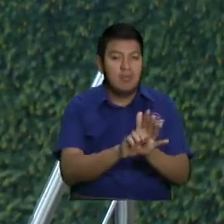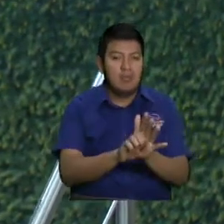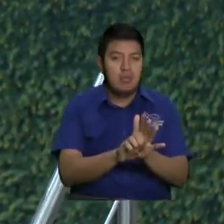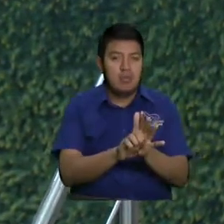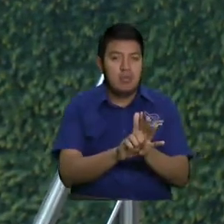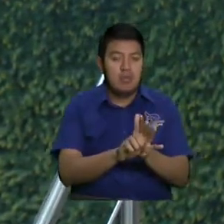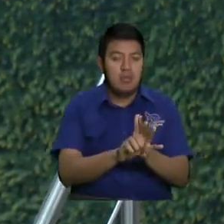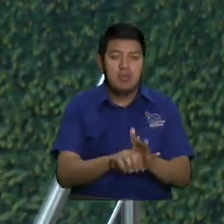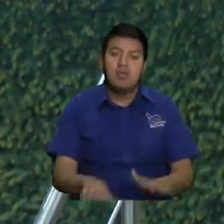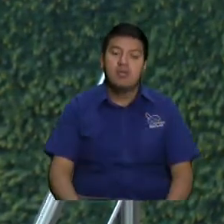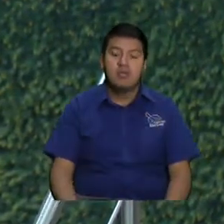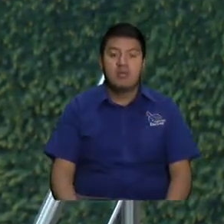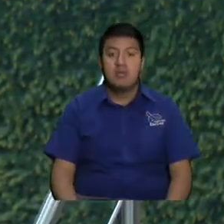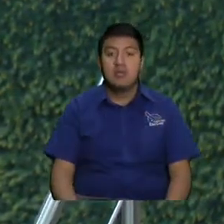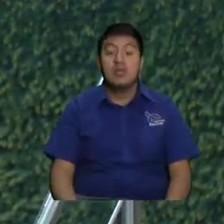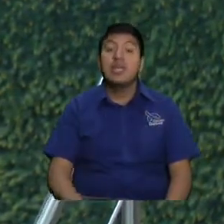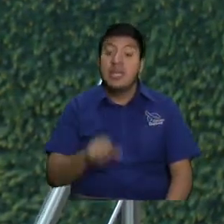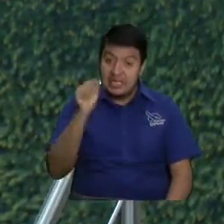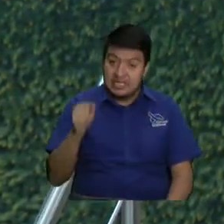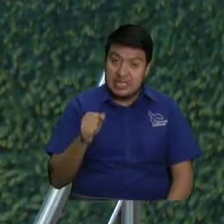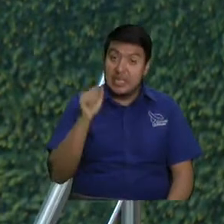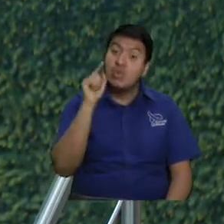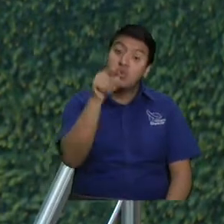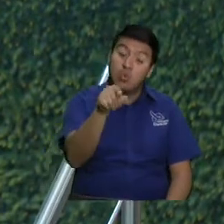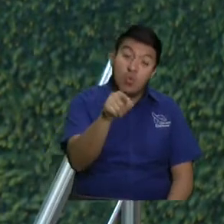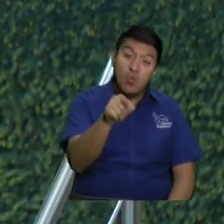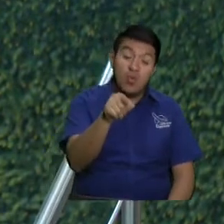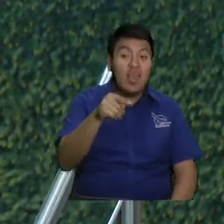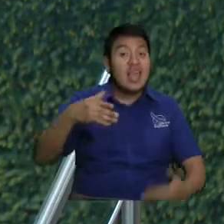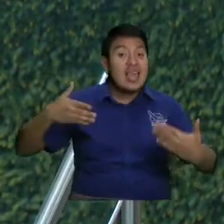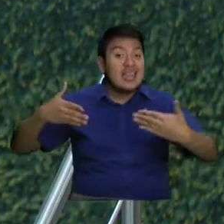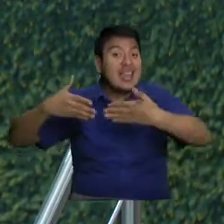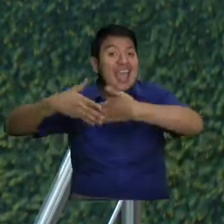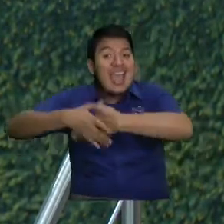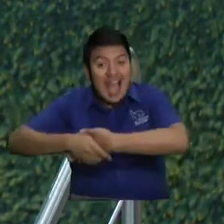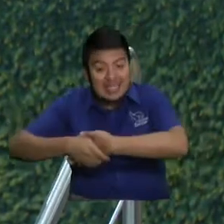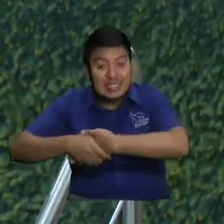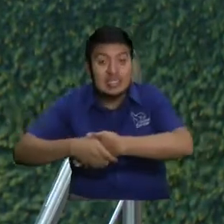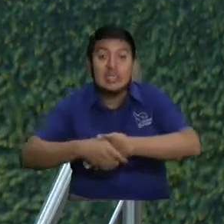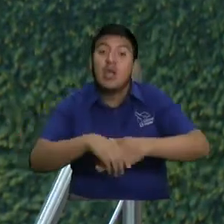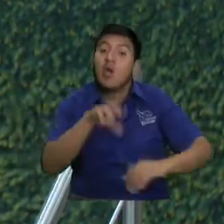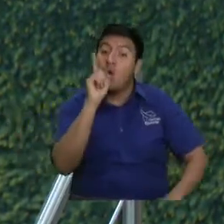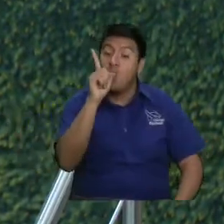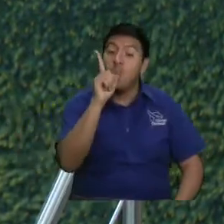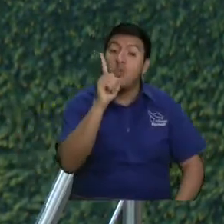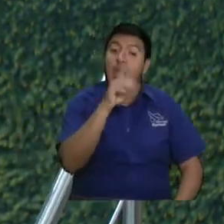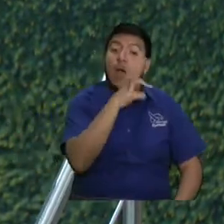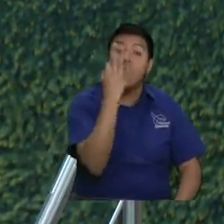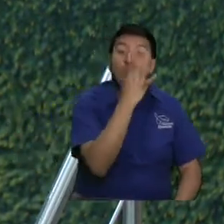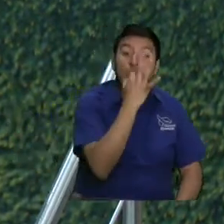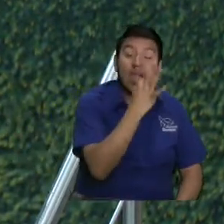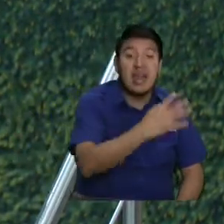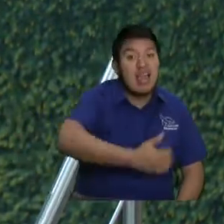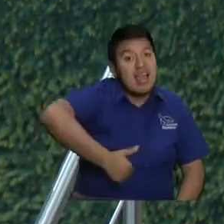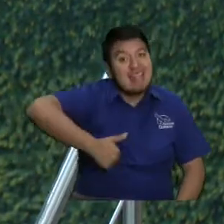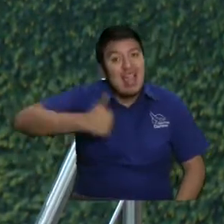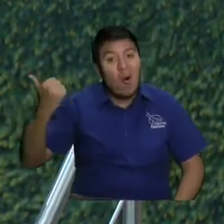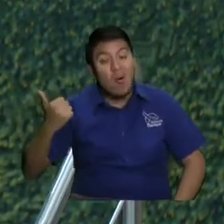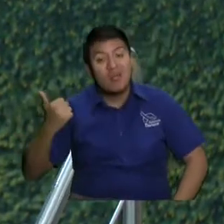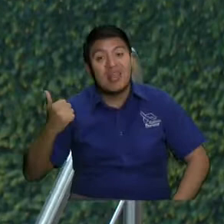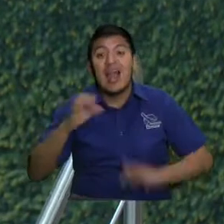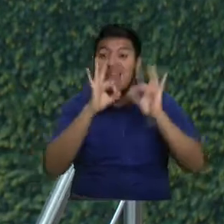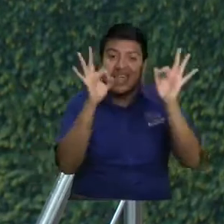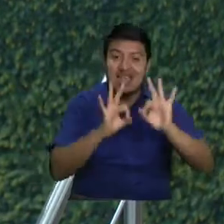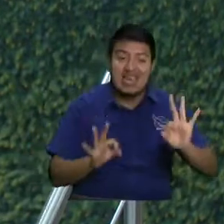evangelistas, pastores, maestros, ni dones espirituales, ni que danse, aunque sea cristiana, tiene que crecer, porque si no en el hogar se van a